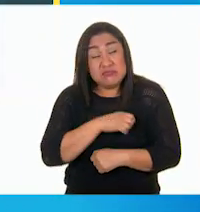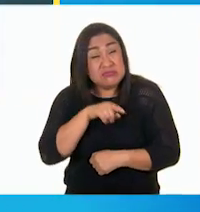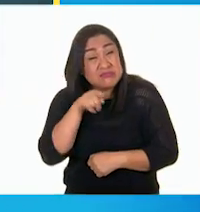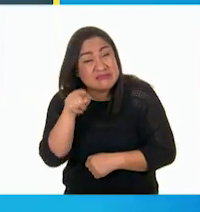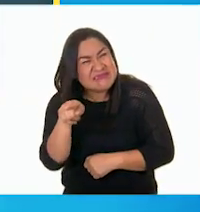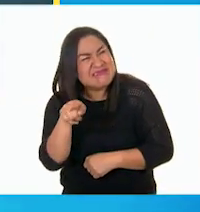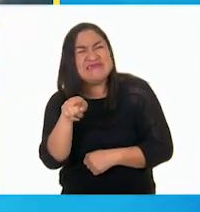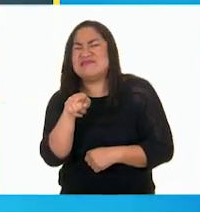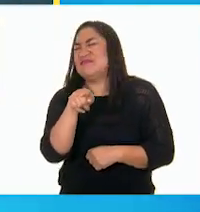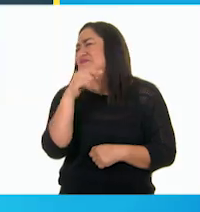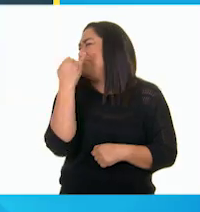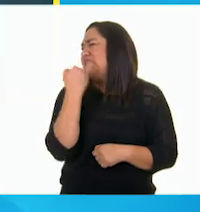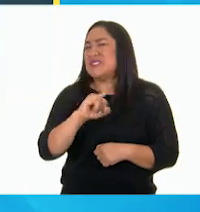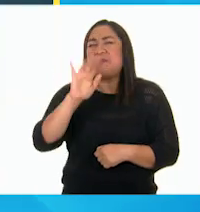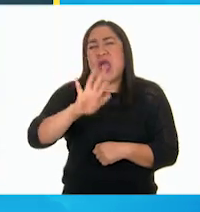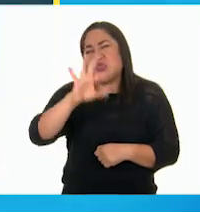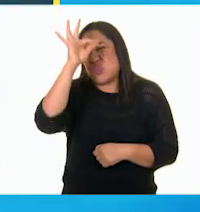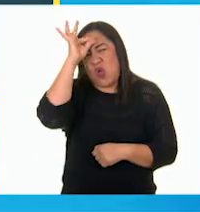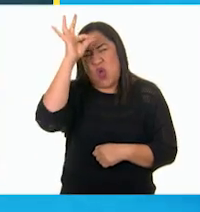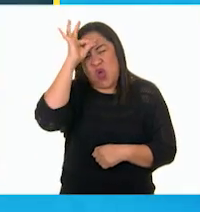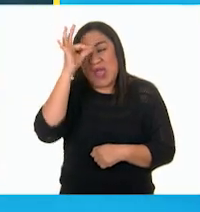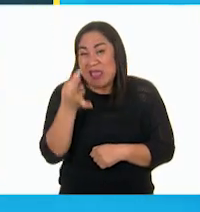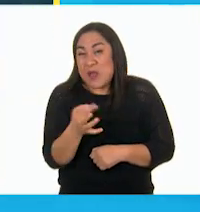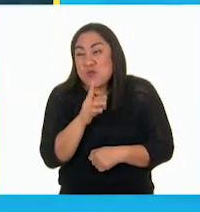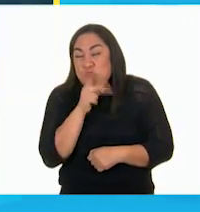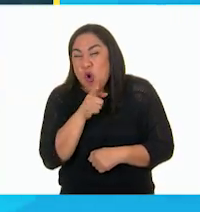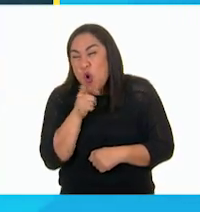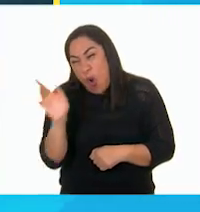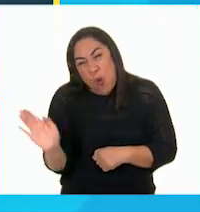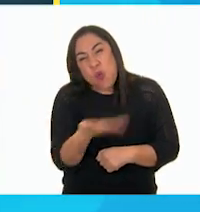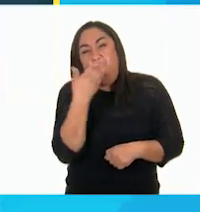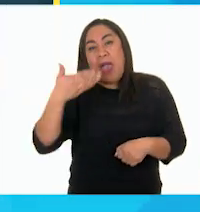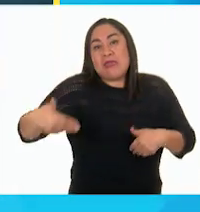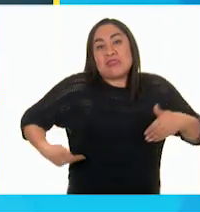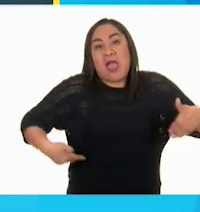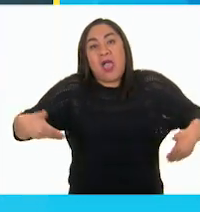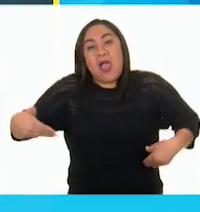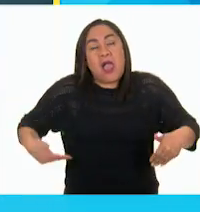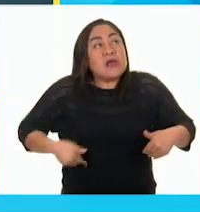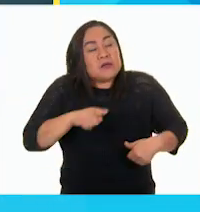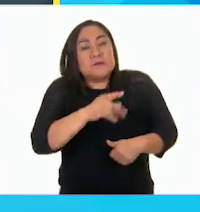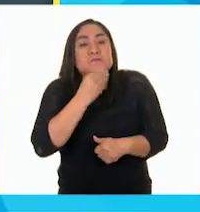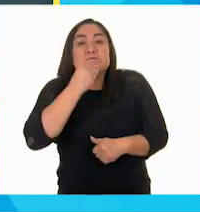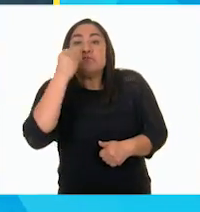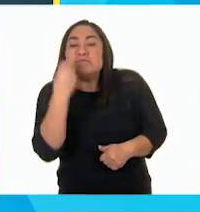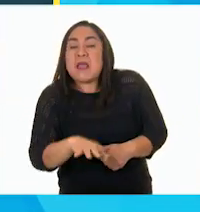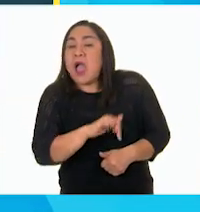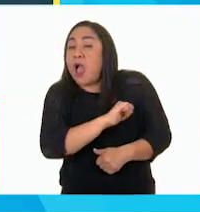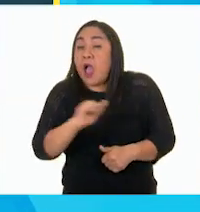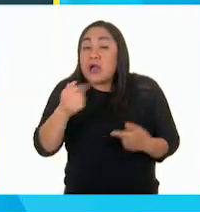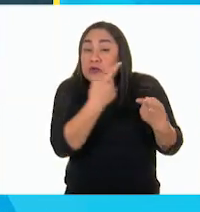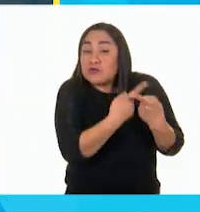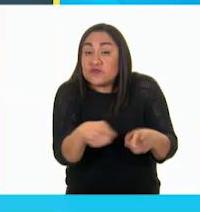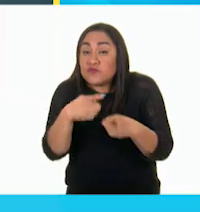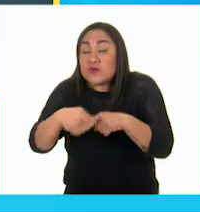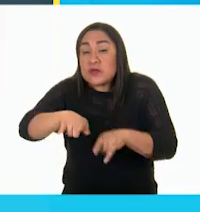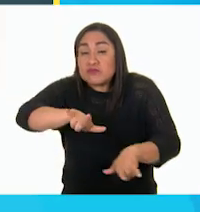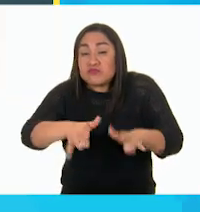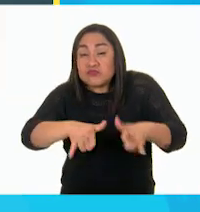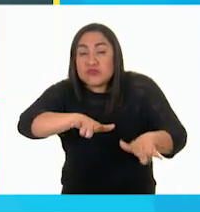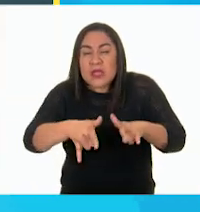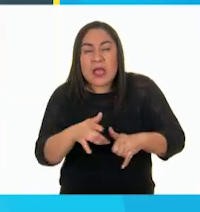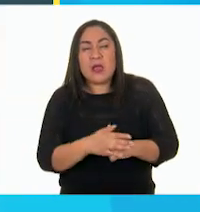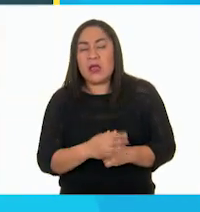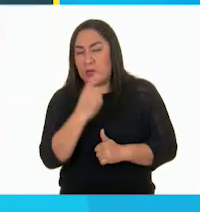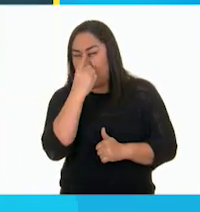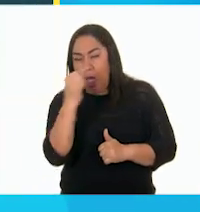es una tontería! ¡Mejor vamos al teatro! ¡Hay un espectáculo de marionetas! Eso le